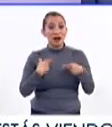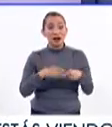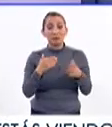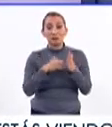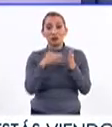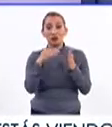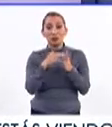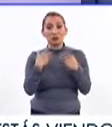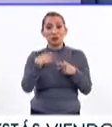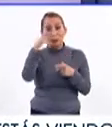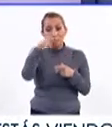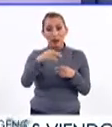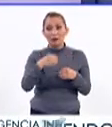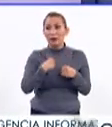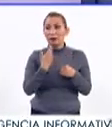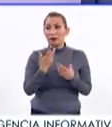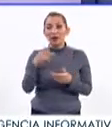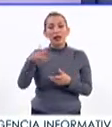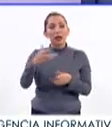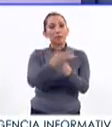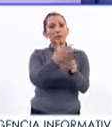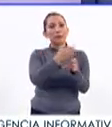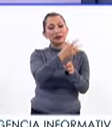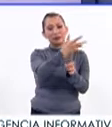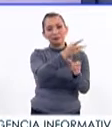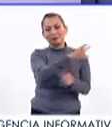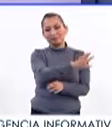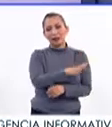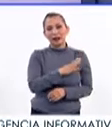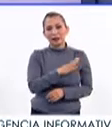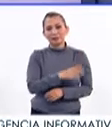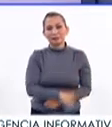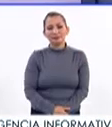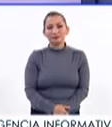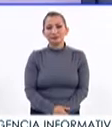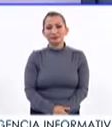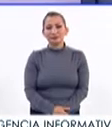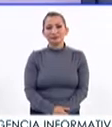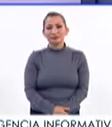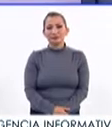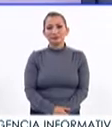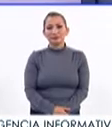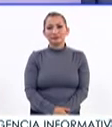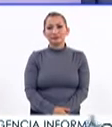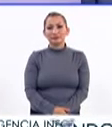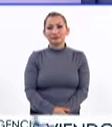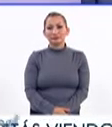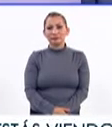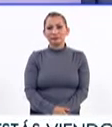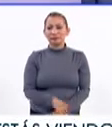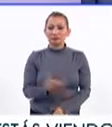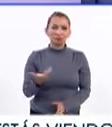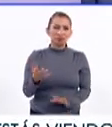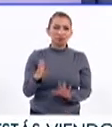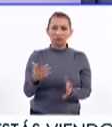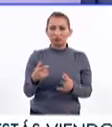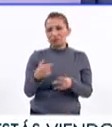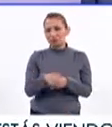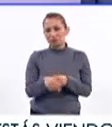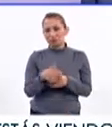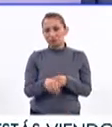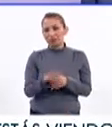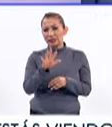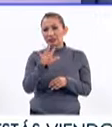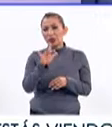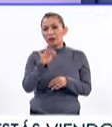varios millones de mexicanos los que viven y mexicoamericanos que viven en los Estados Unidos. Nada más la cifra de pues